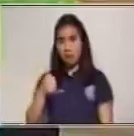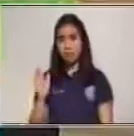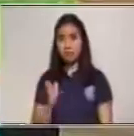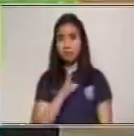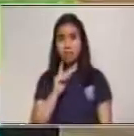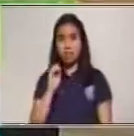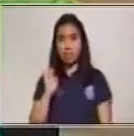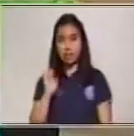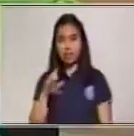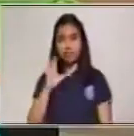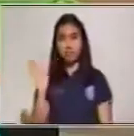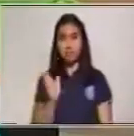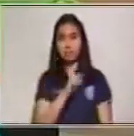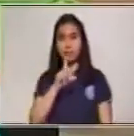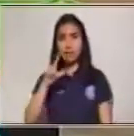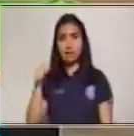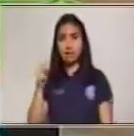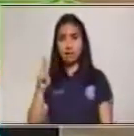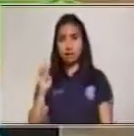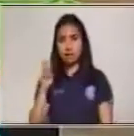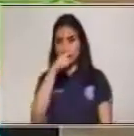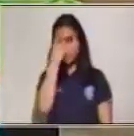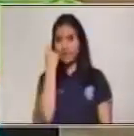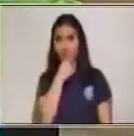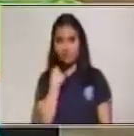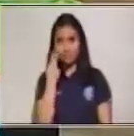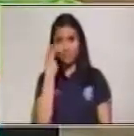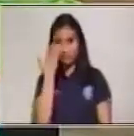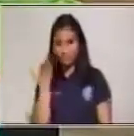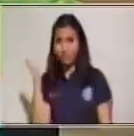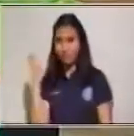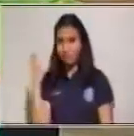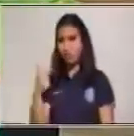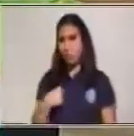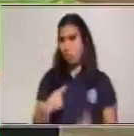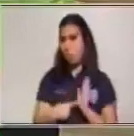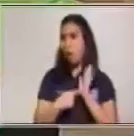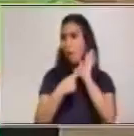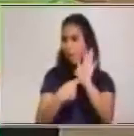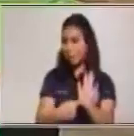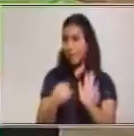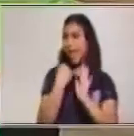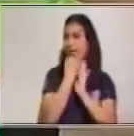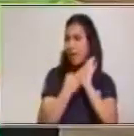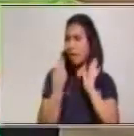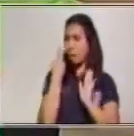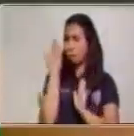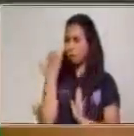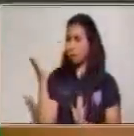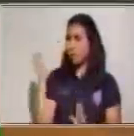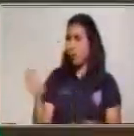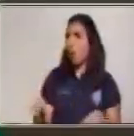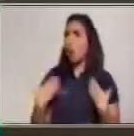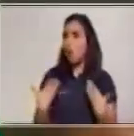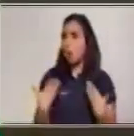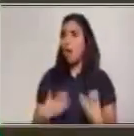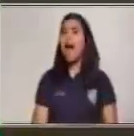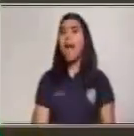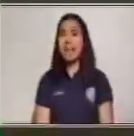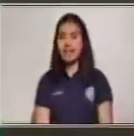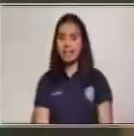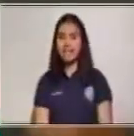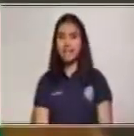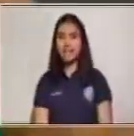un ejemplo de cómo se coloca o cómo se elabora un cuadro sinóptico. Si tú observas, colocas el